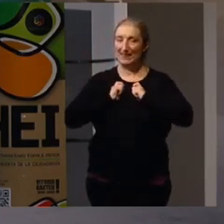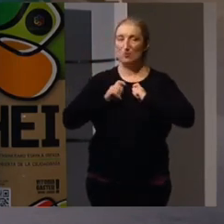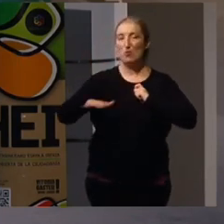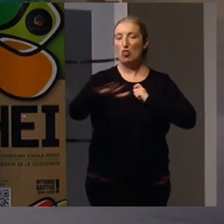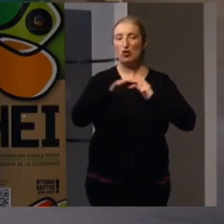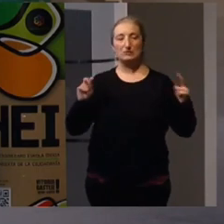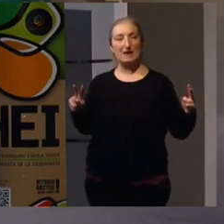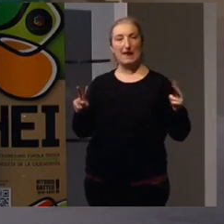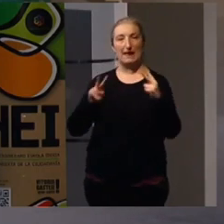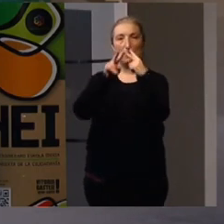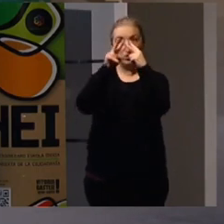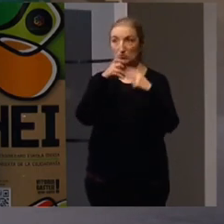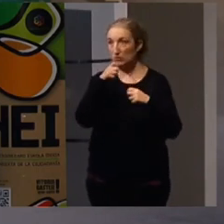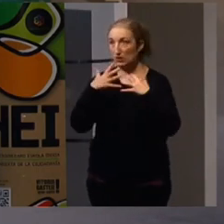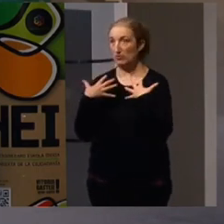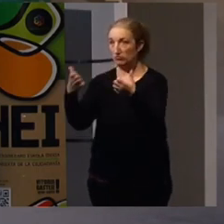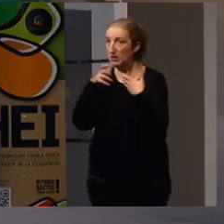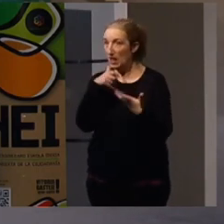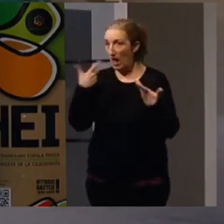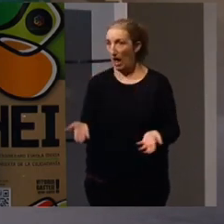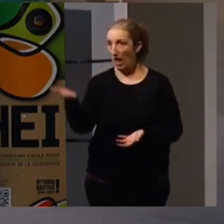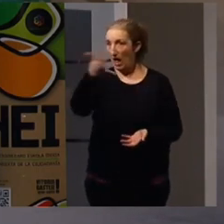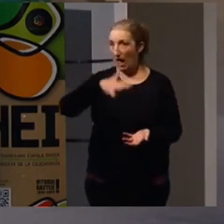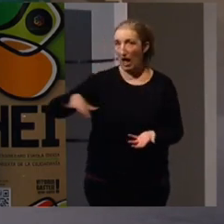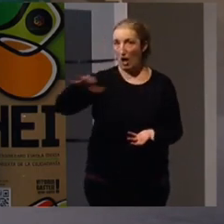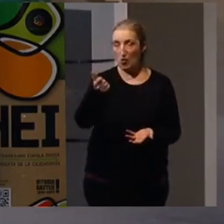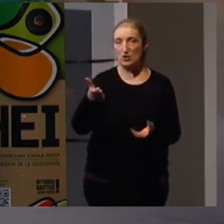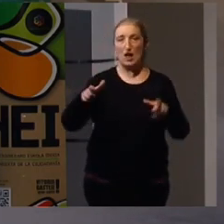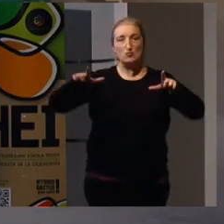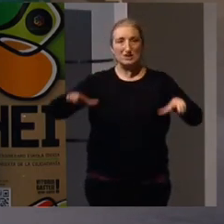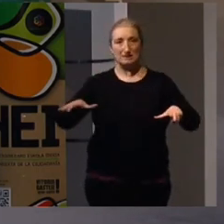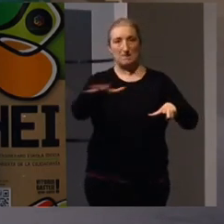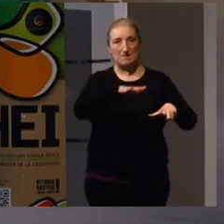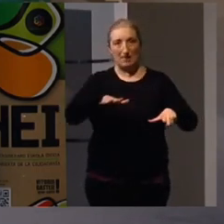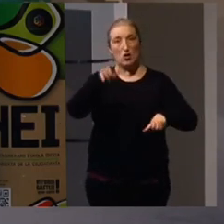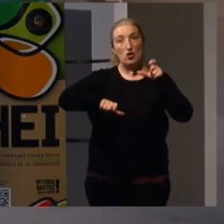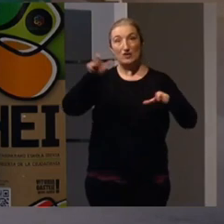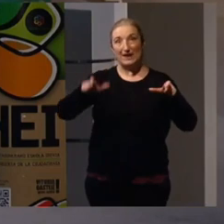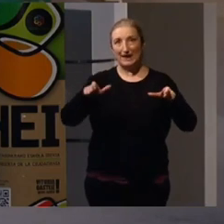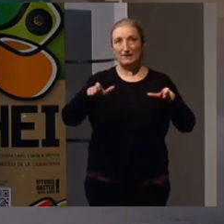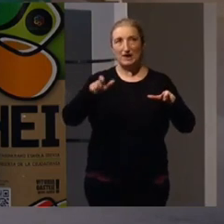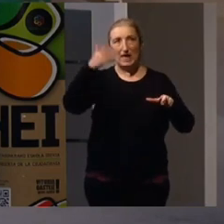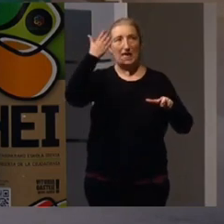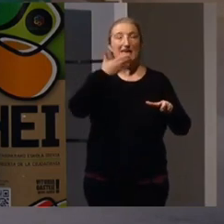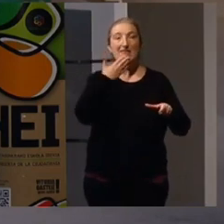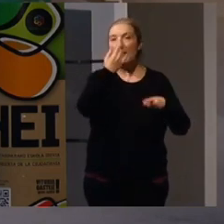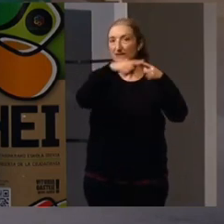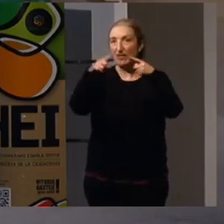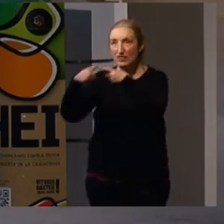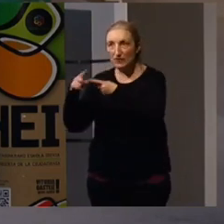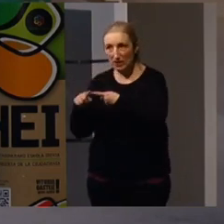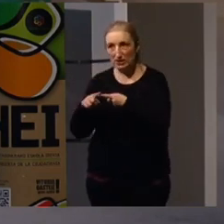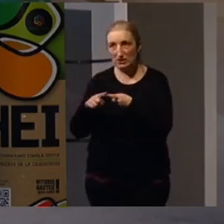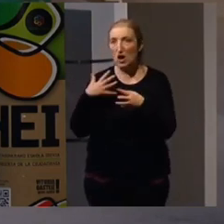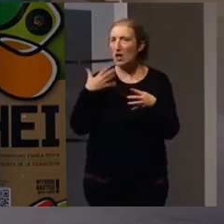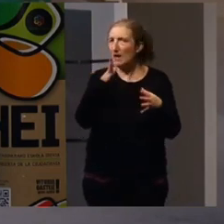encuentro. Por ejemplo, esto que estamos haciendo aquí, que es que exista un espacio donde la gente de distintas generaciones, que ojo,